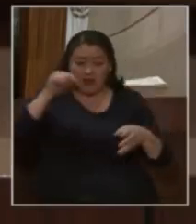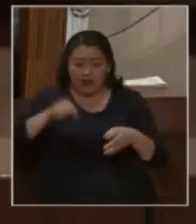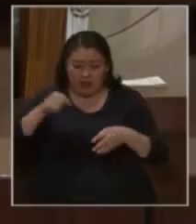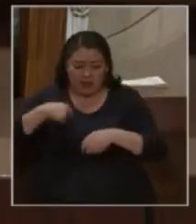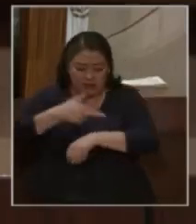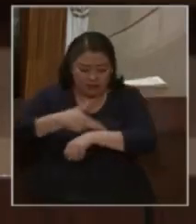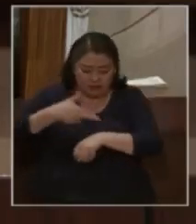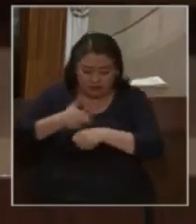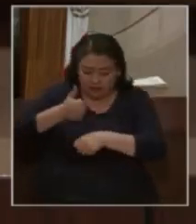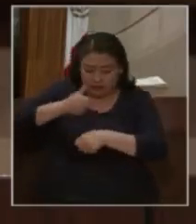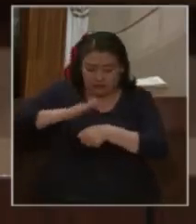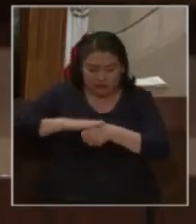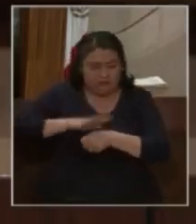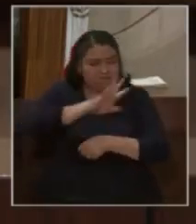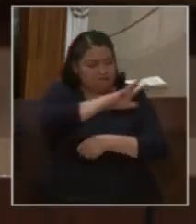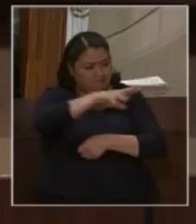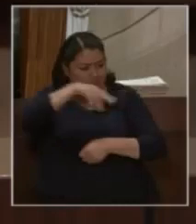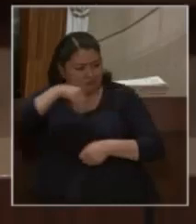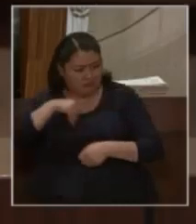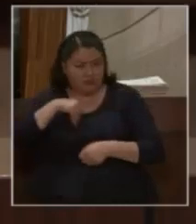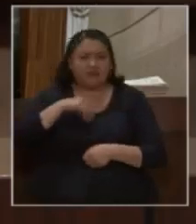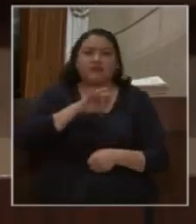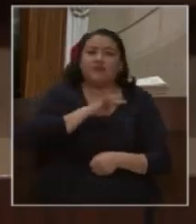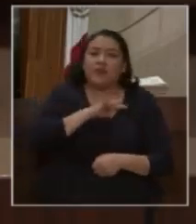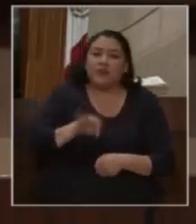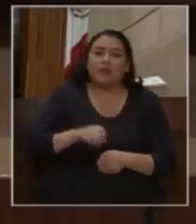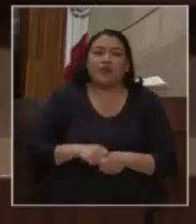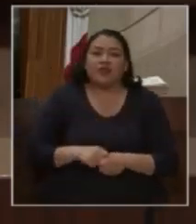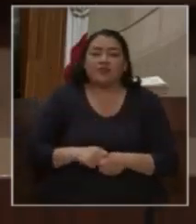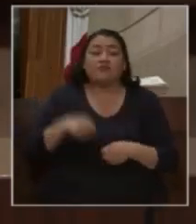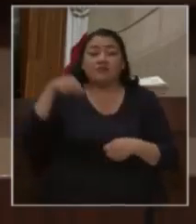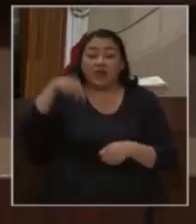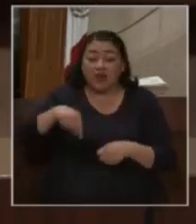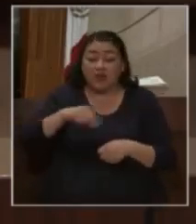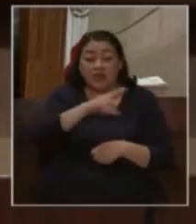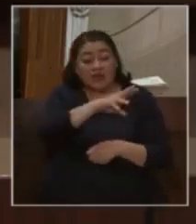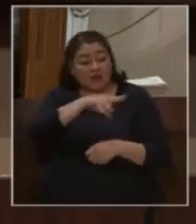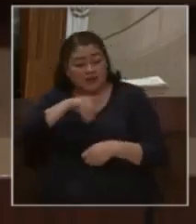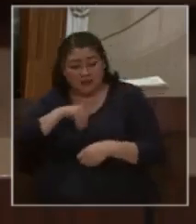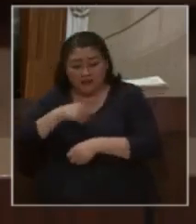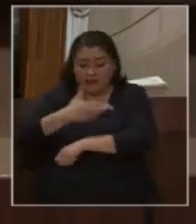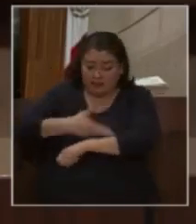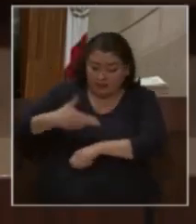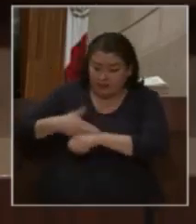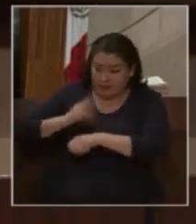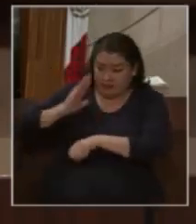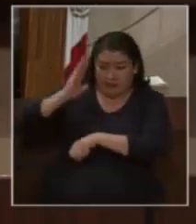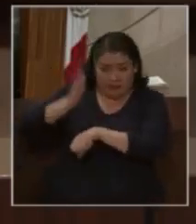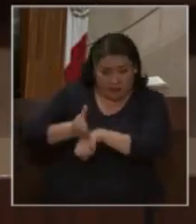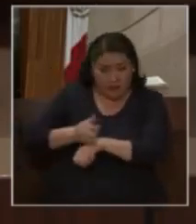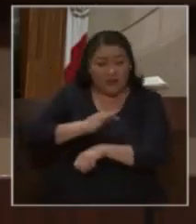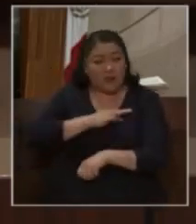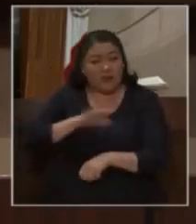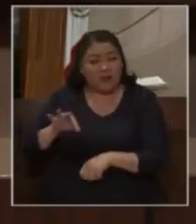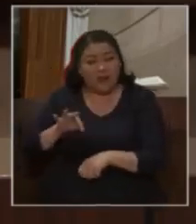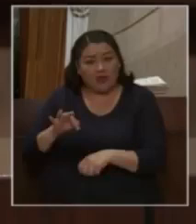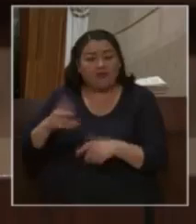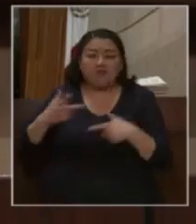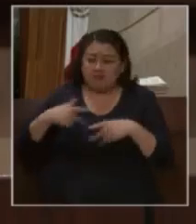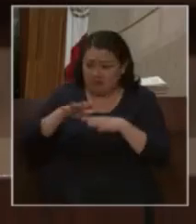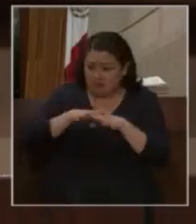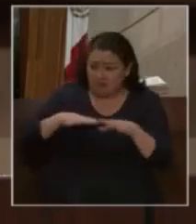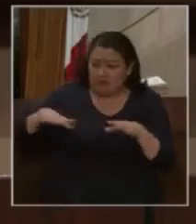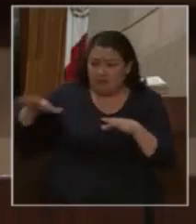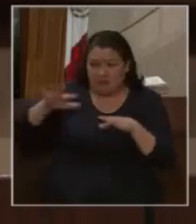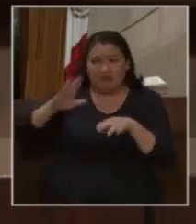que irradie sus efectos a otros ámbitos donde la acción punitiva del Estado puede repercutir en la esfera